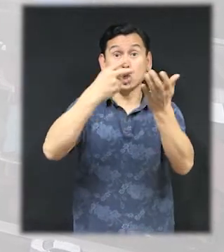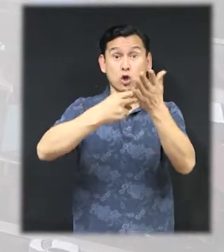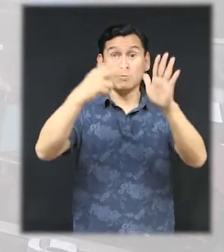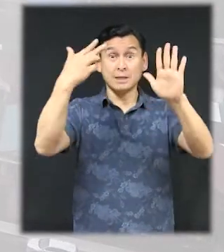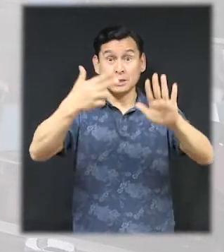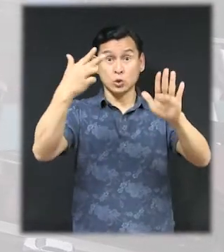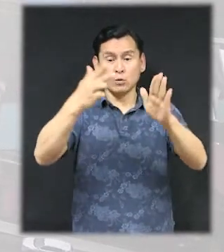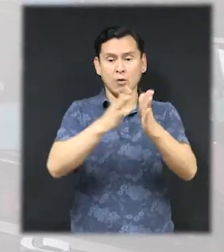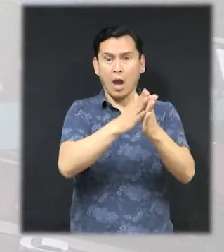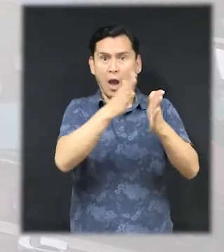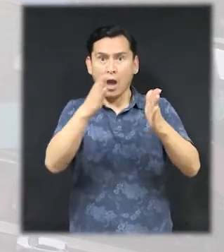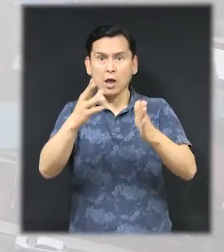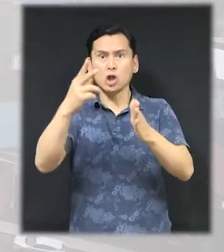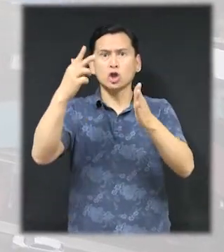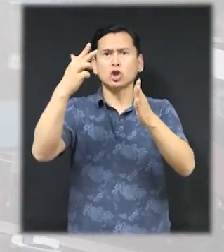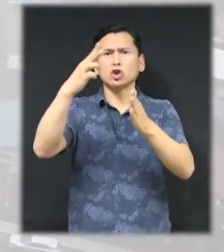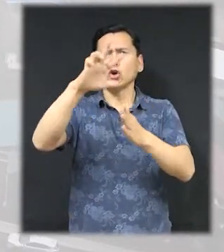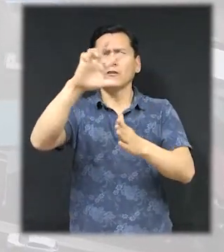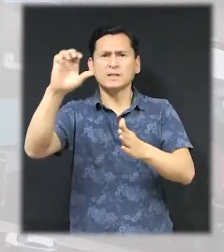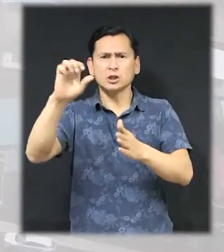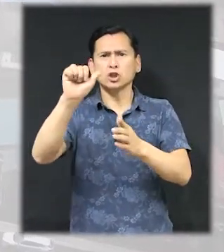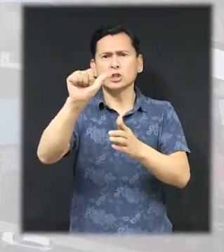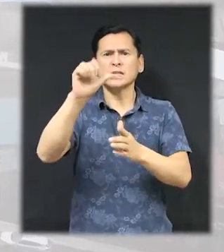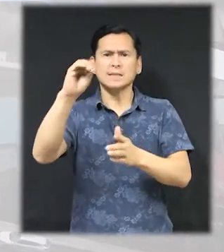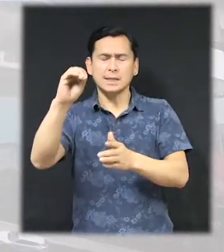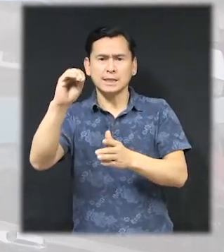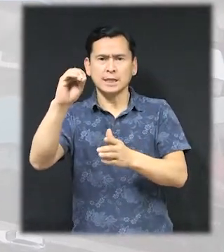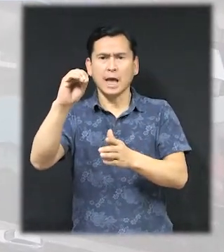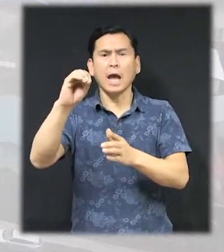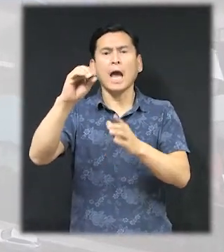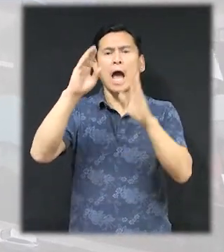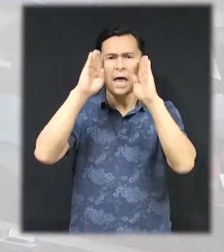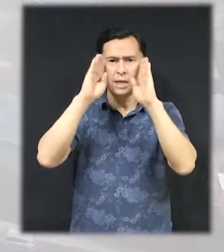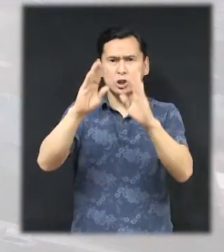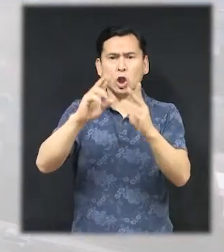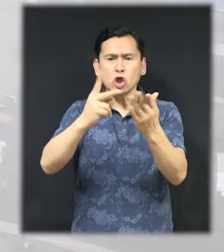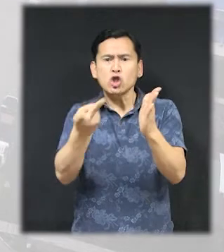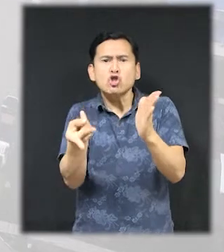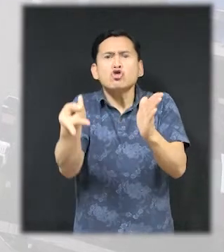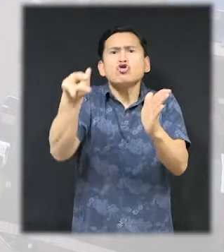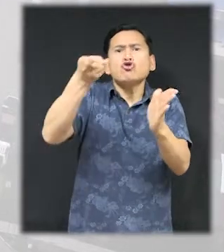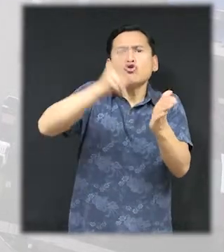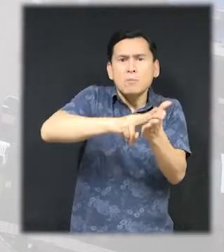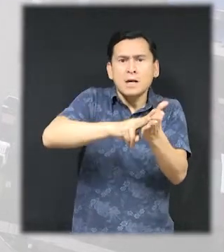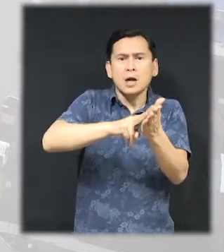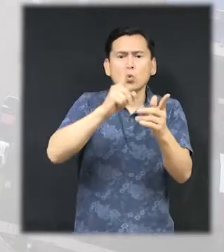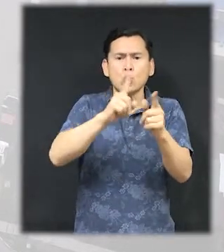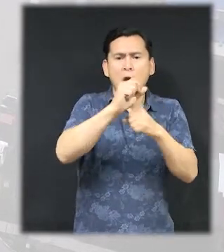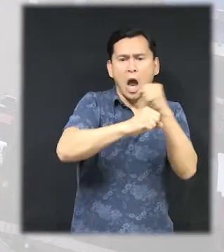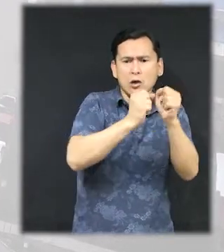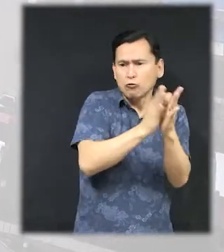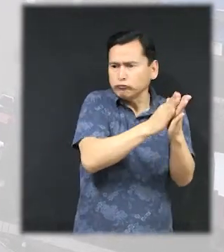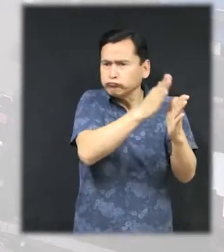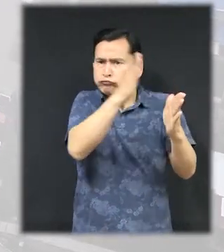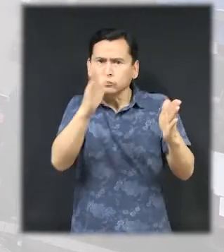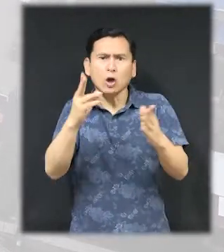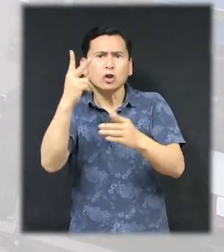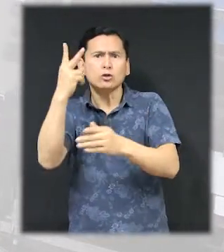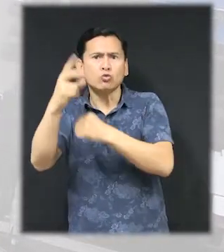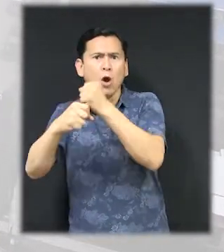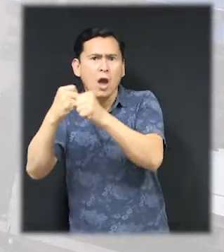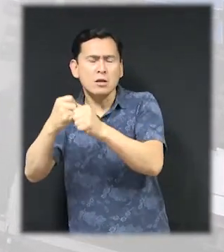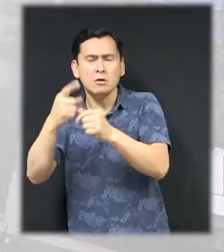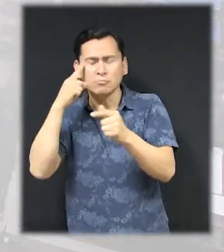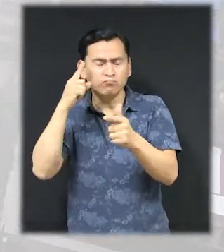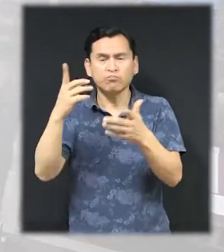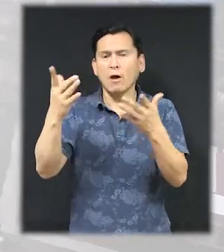atenciones, lo que implicó prácticamente duplicar lo que teníamos de un año para otro, y siendo esta una estrategia que nos ha contribuido